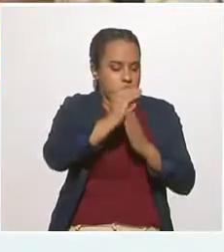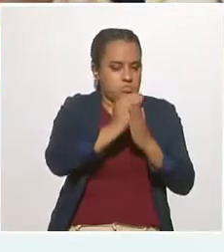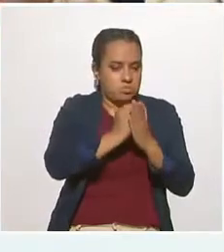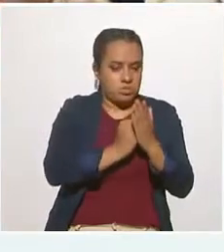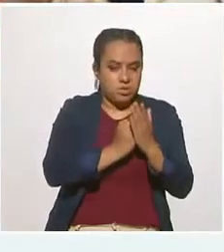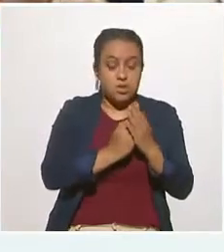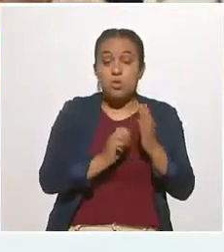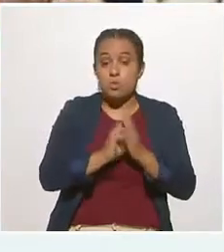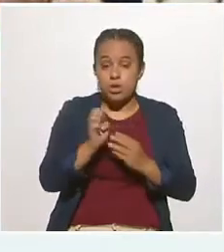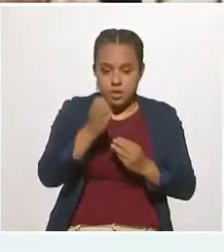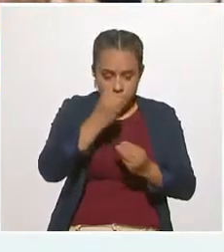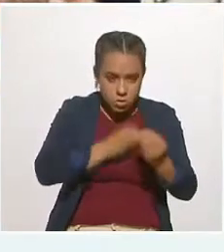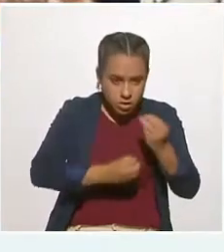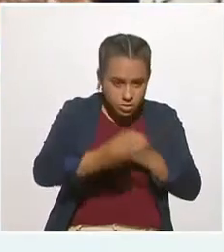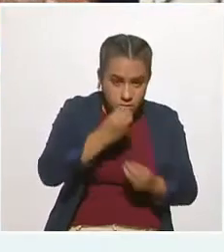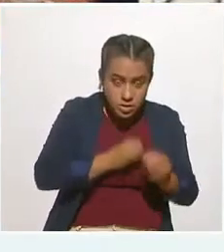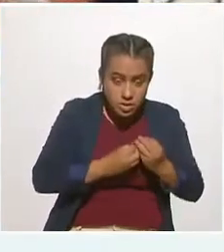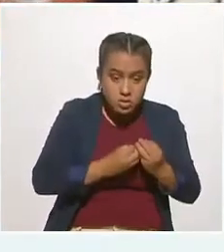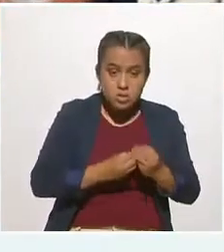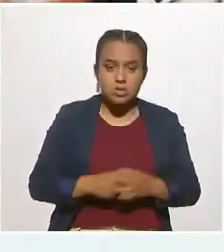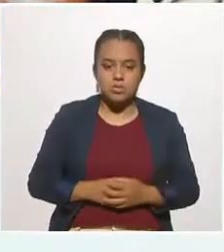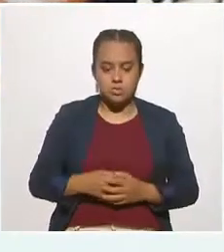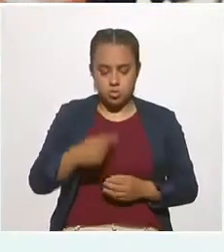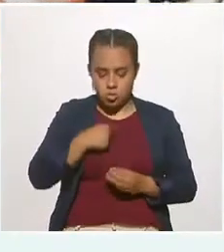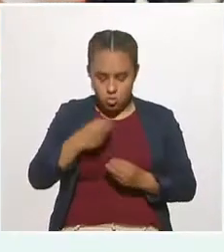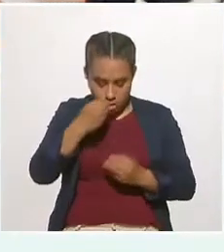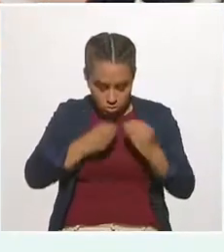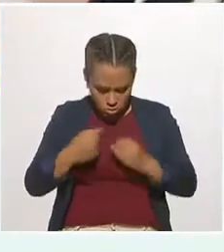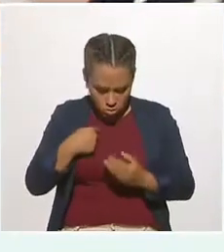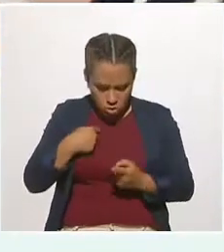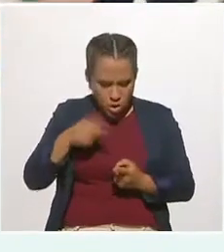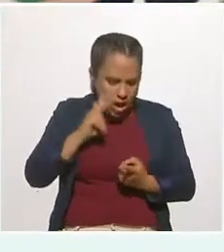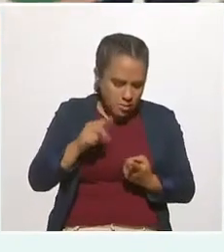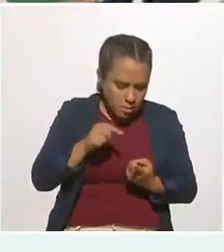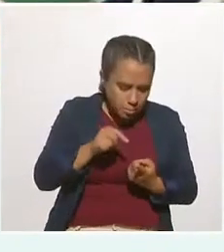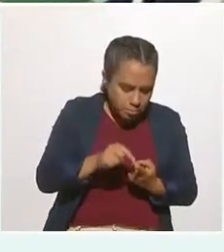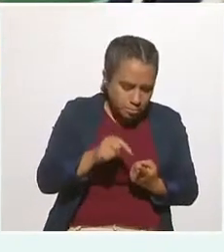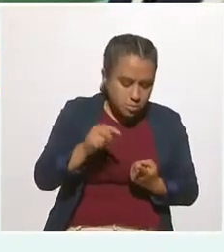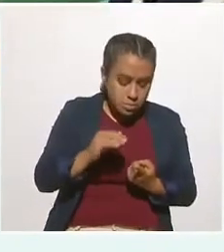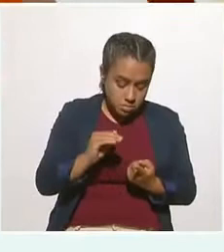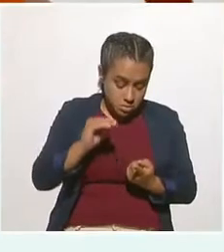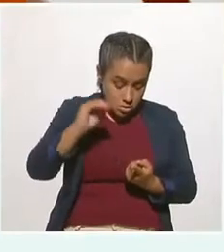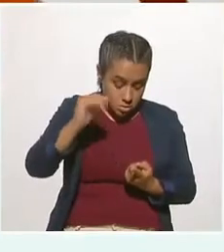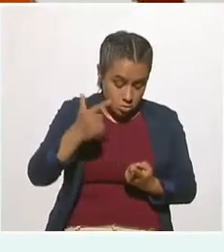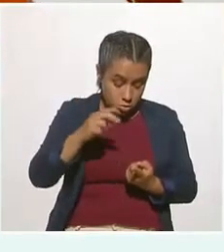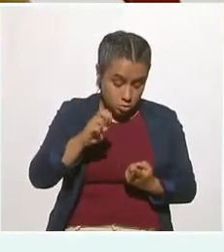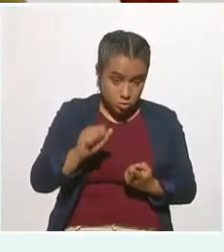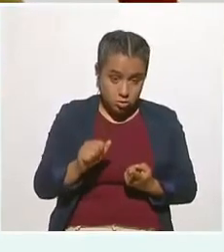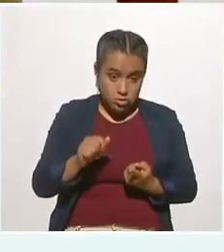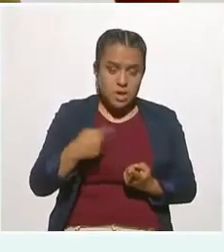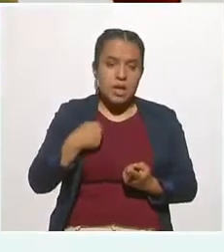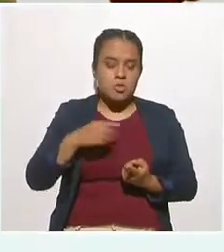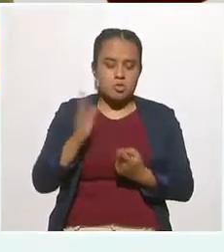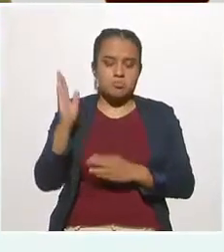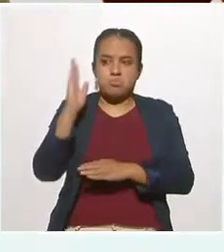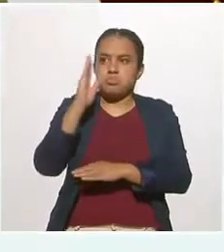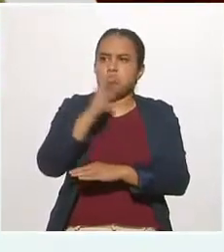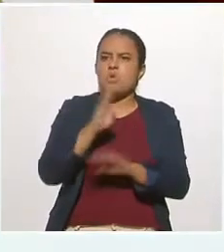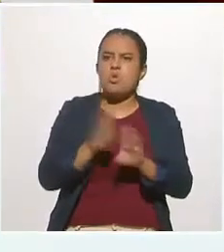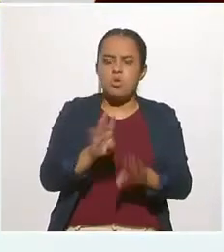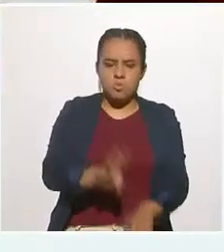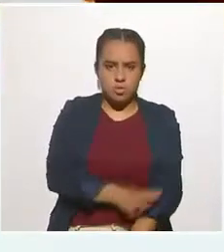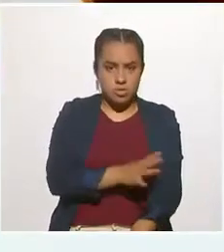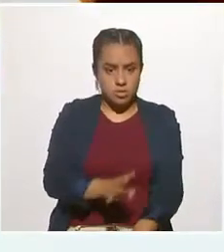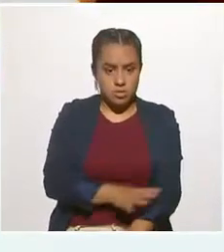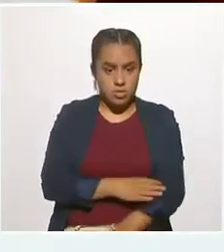¿no? Con los alimentos yo veo qué tanto suben mis niveles de glucosa y cómo los mantengo todo el día para tener energía. Mis medicamentos son